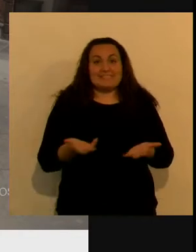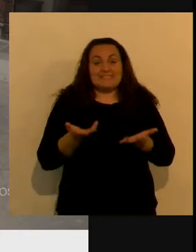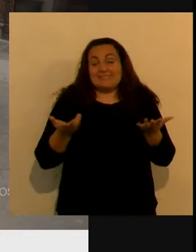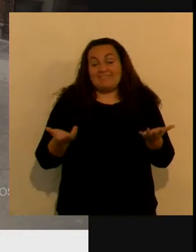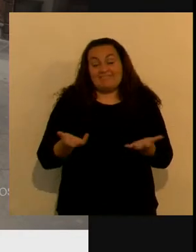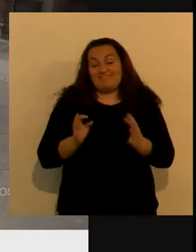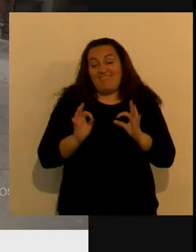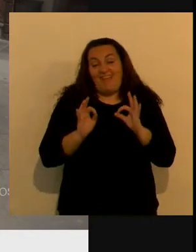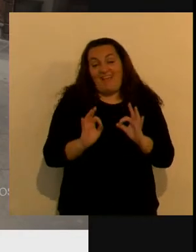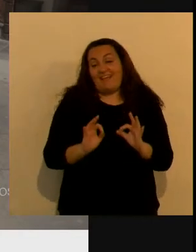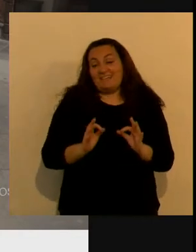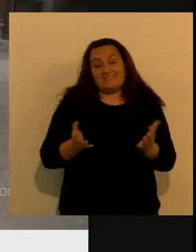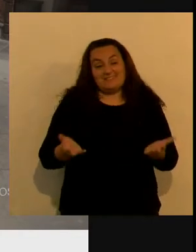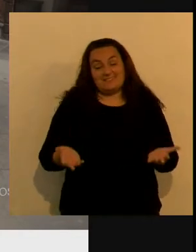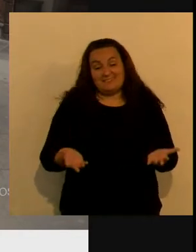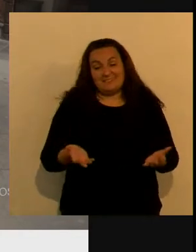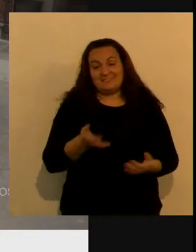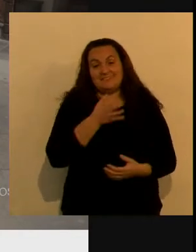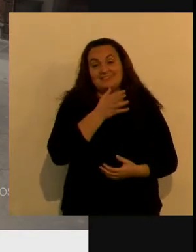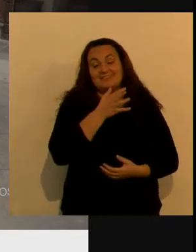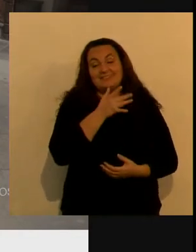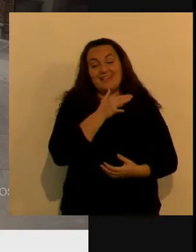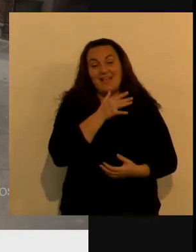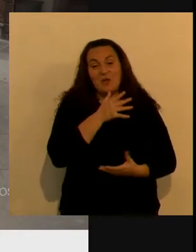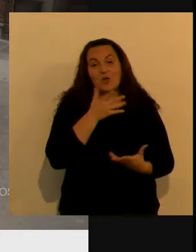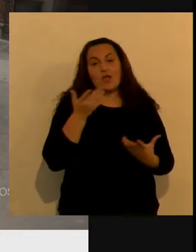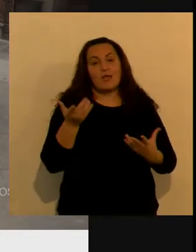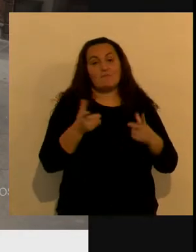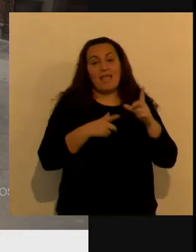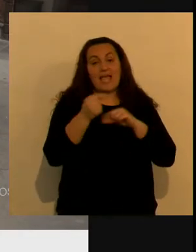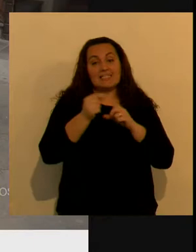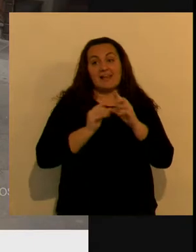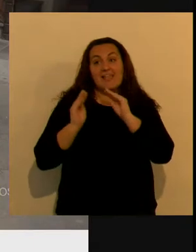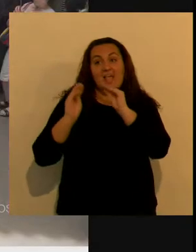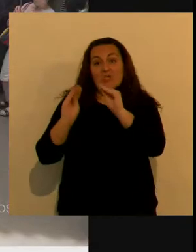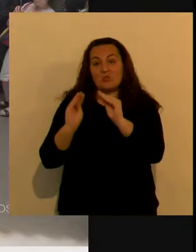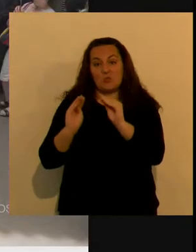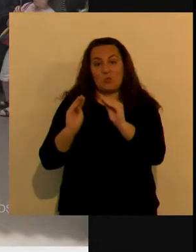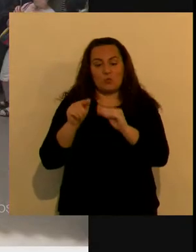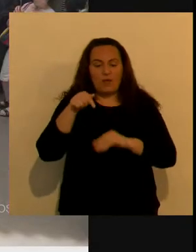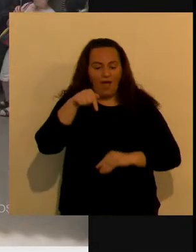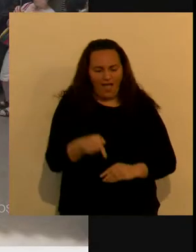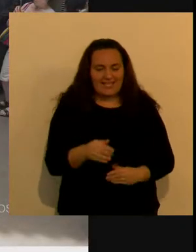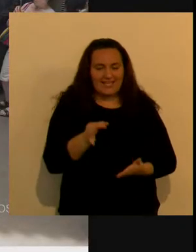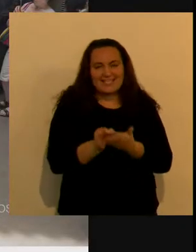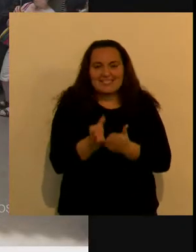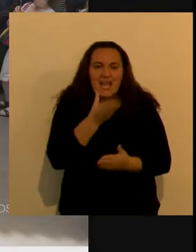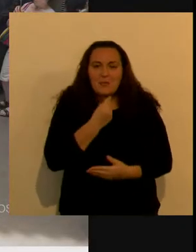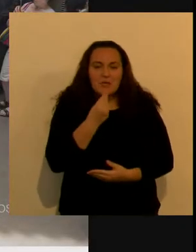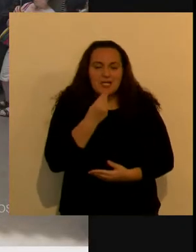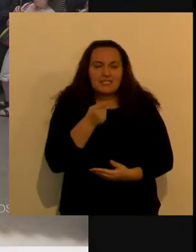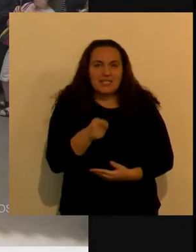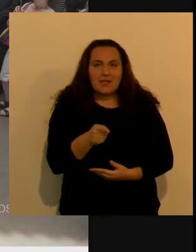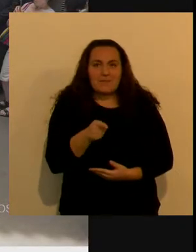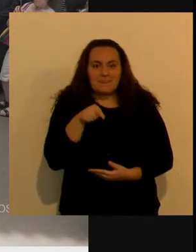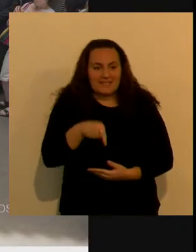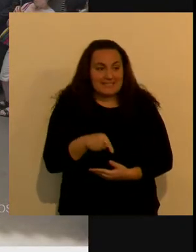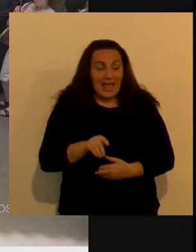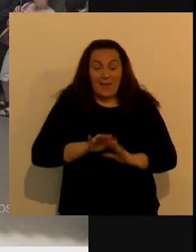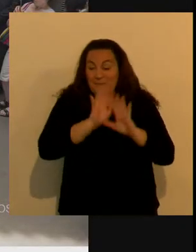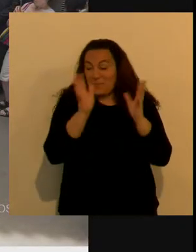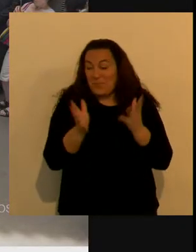cosas. Y ahora vamos a tener su estrella en Isla Bonita, para mí la mejor isla en el mundo.